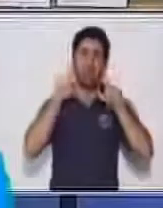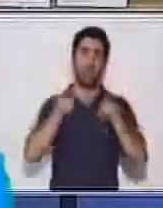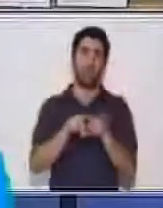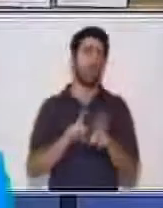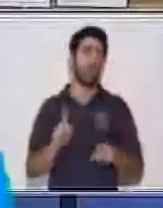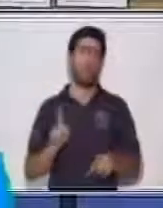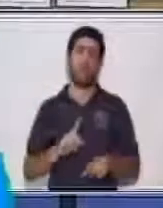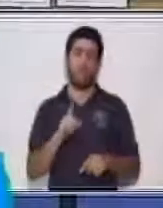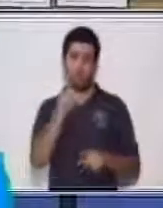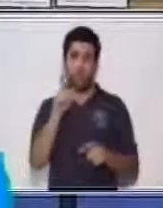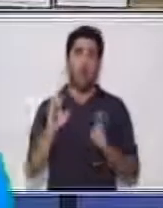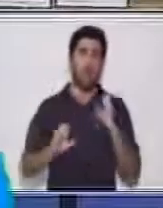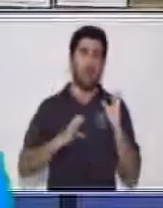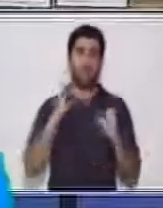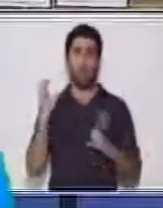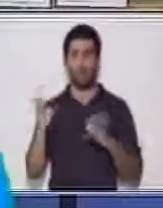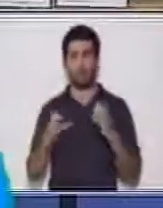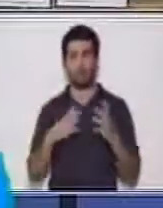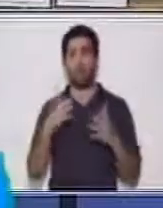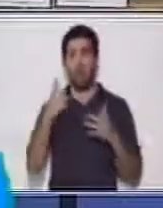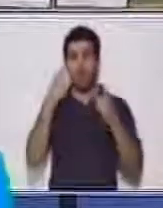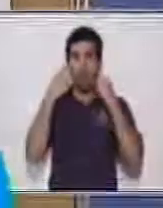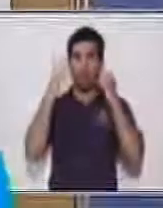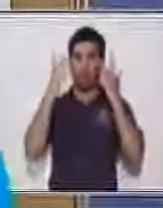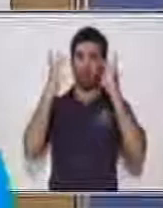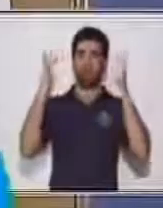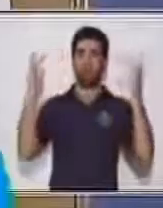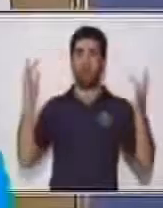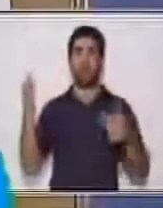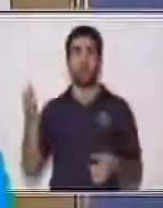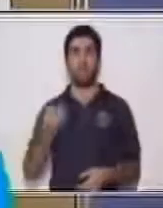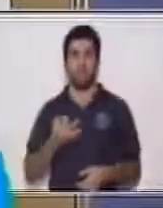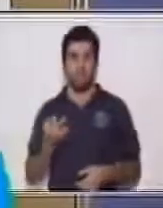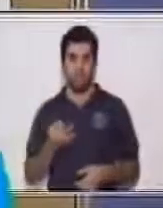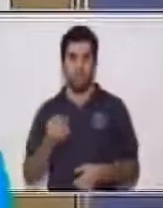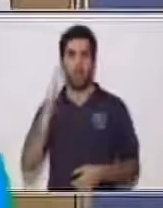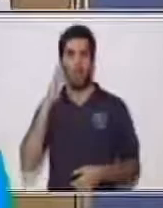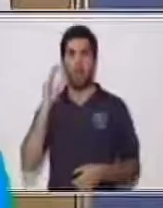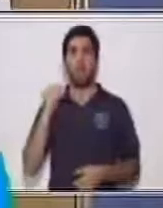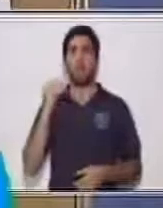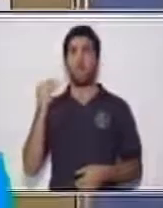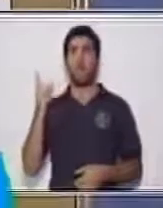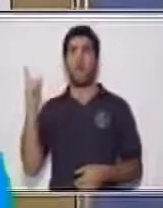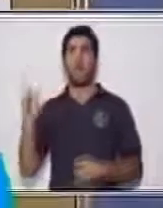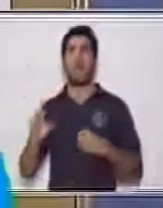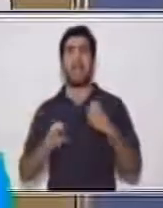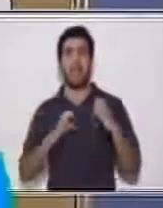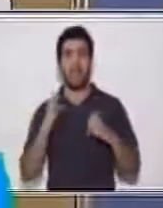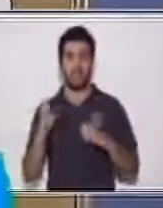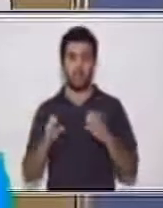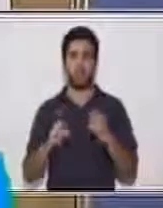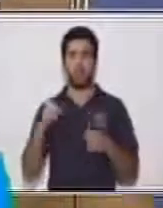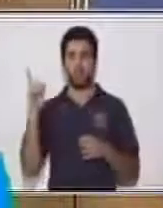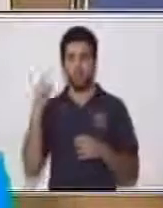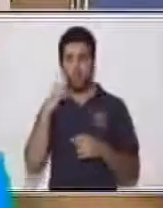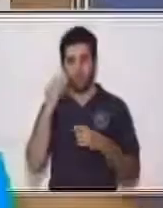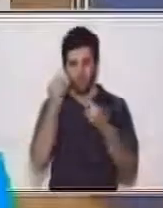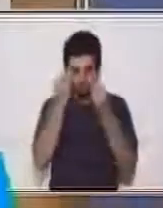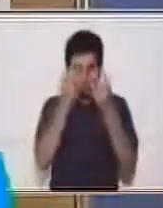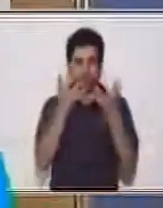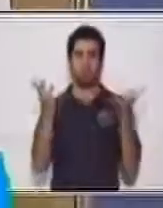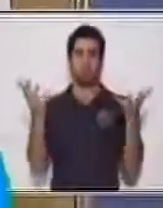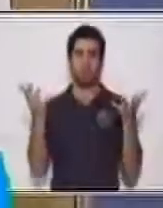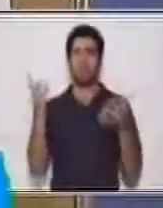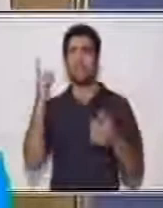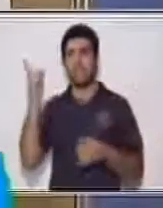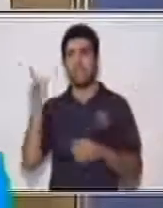cuando ves algo que te gusta, te han dicho que tus ojos brillan. Y es porque de la emoción lo reflejas en la mirada. Entonces, este